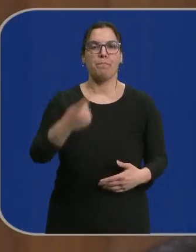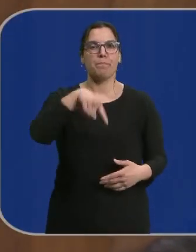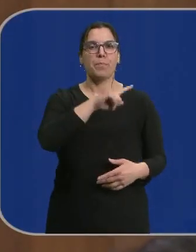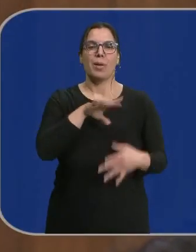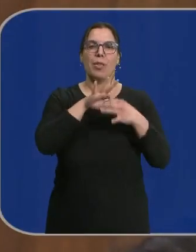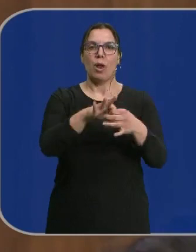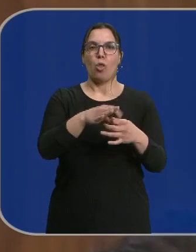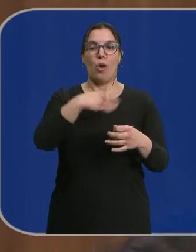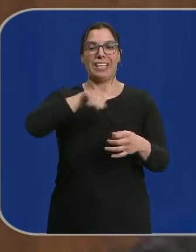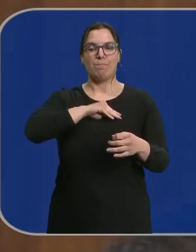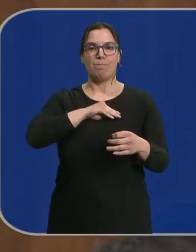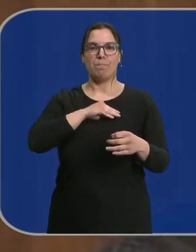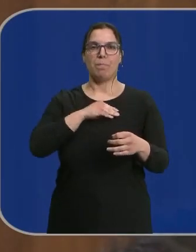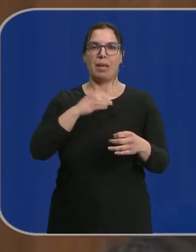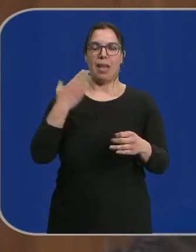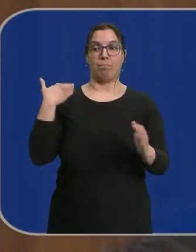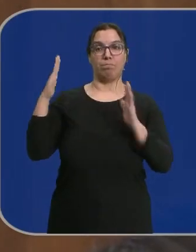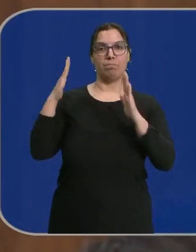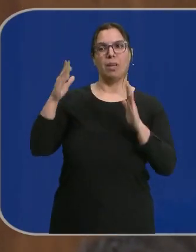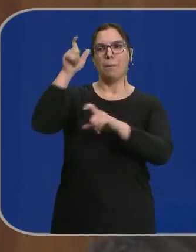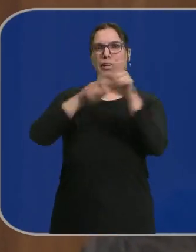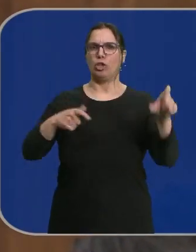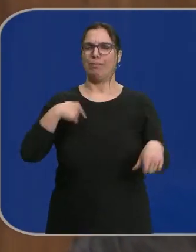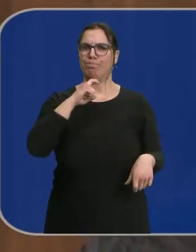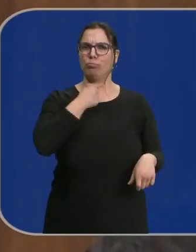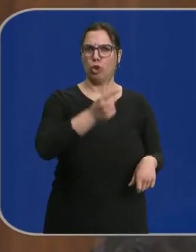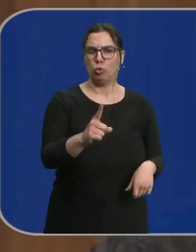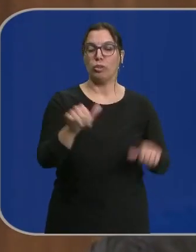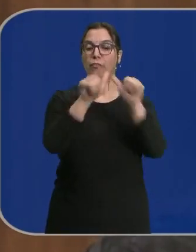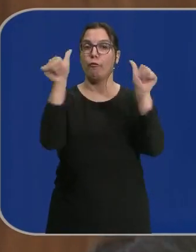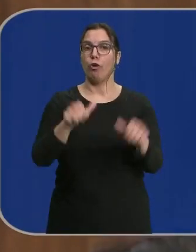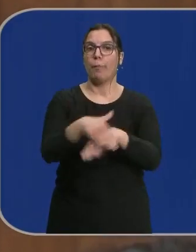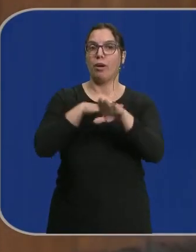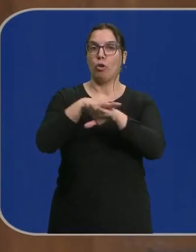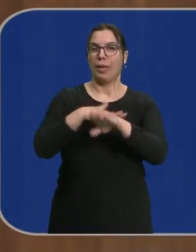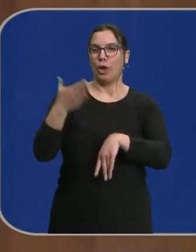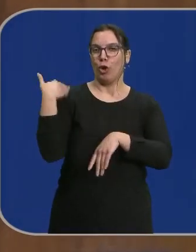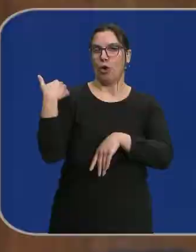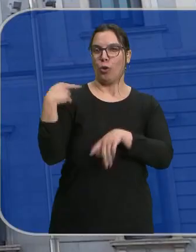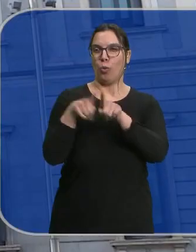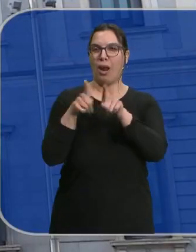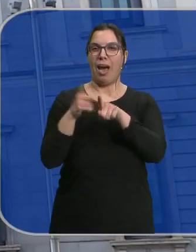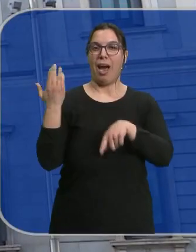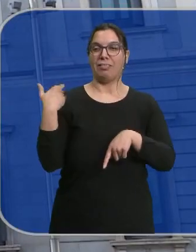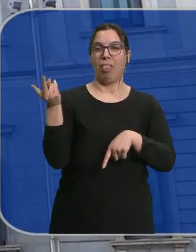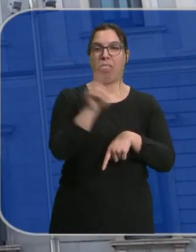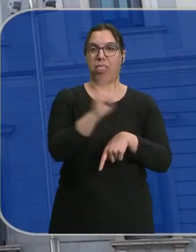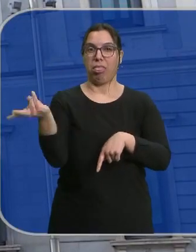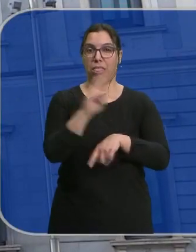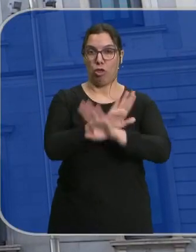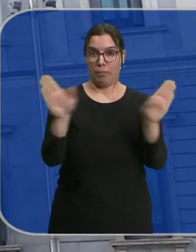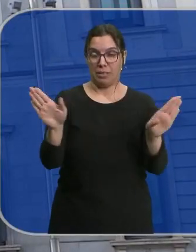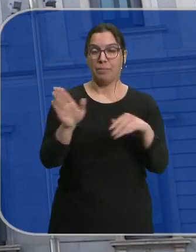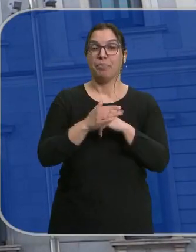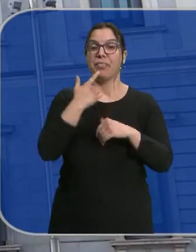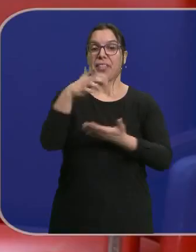una España que genera repulsa, tienen que ver con formas de gobierno del viejo bipartidismo. Según el auto